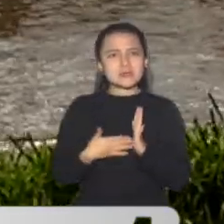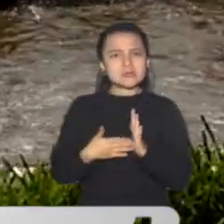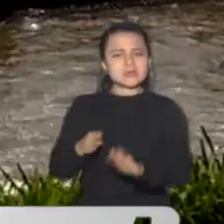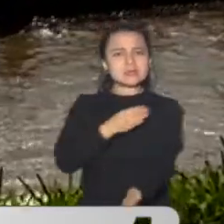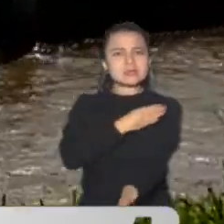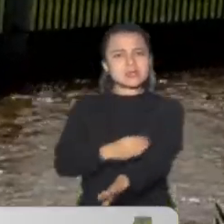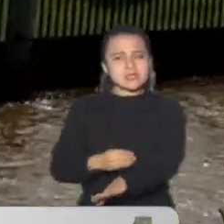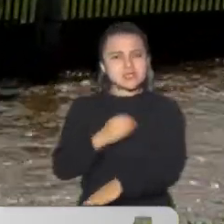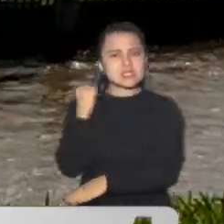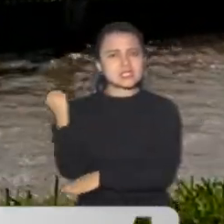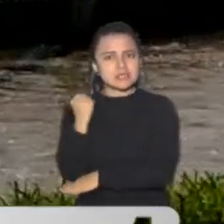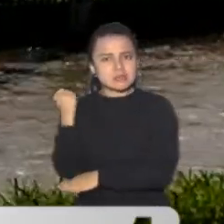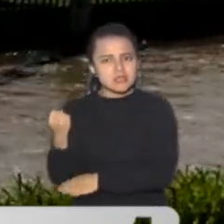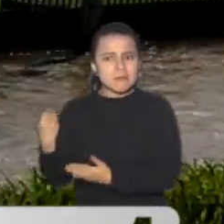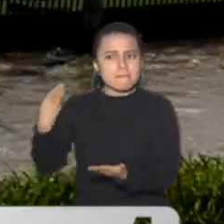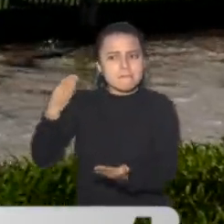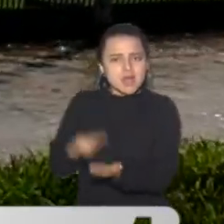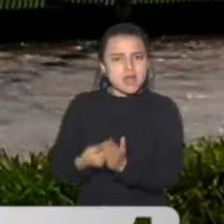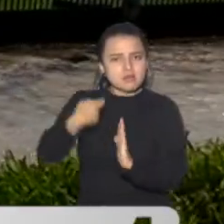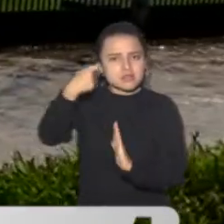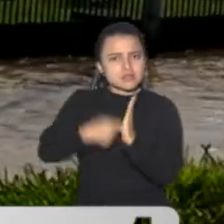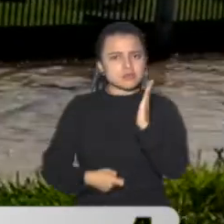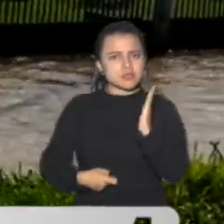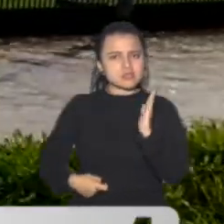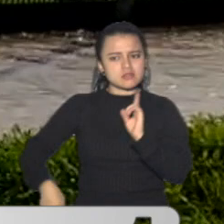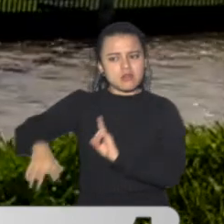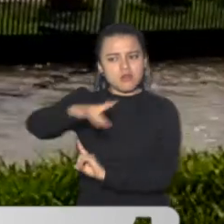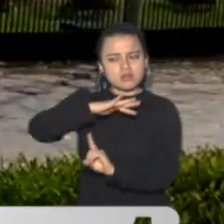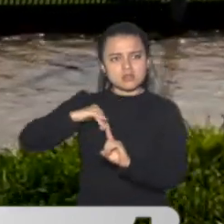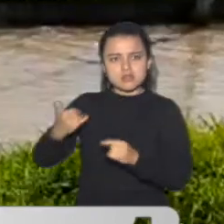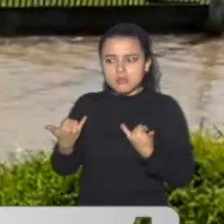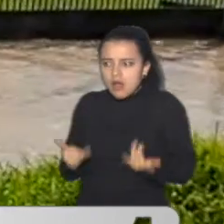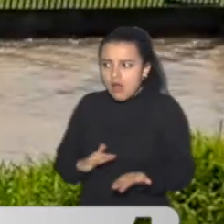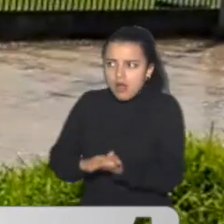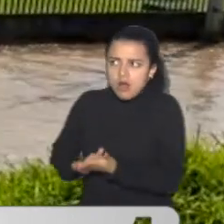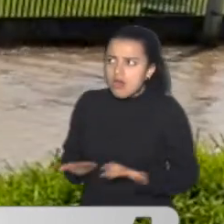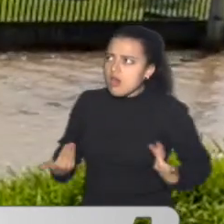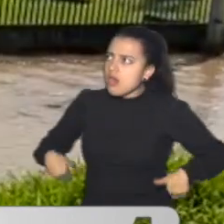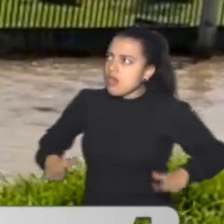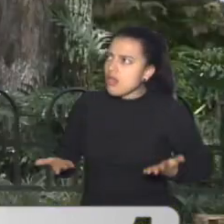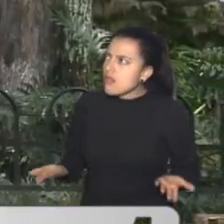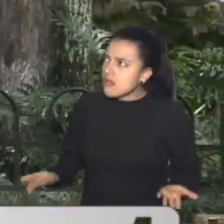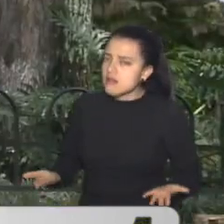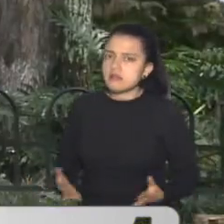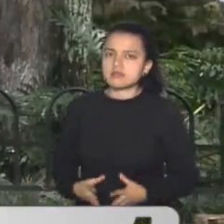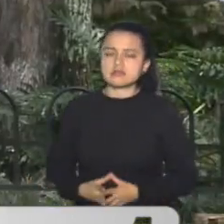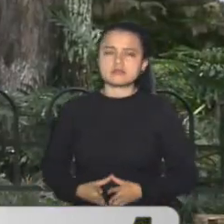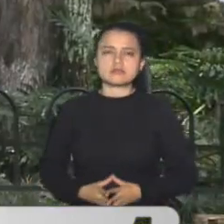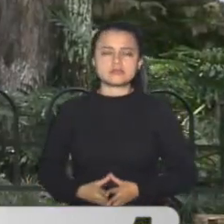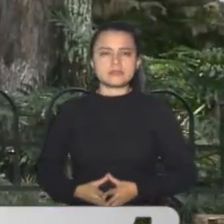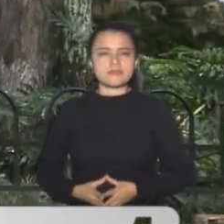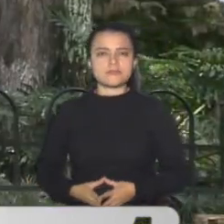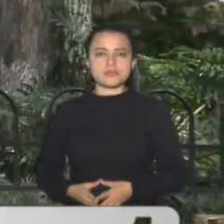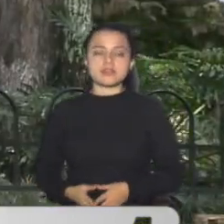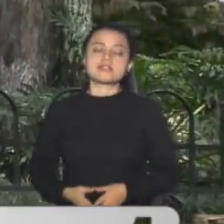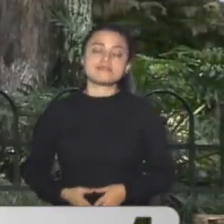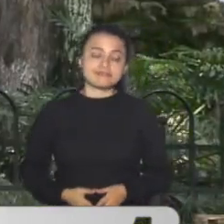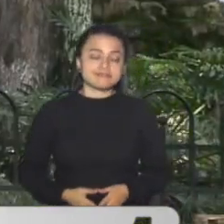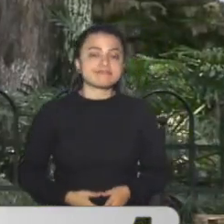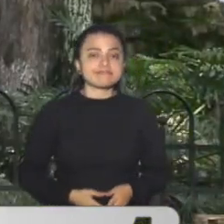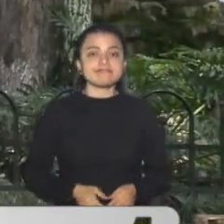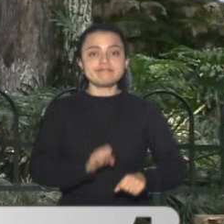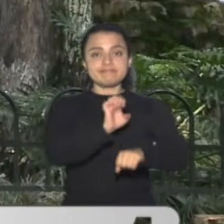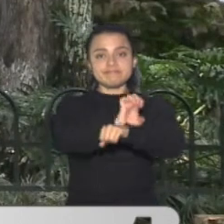a la fecha a todos los municipios reportan afectaciones por las difíciles condiciones climáticas en el valle del cauca los organismos de